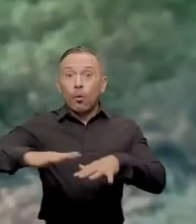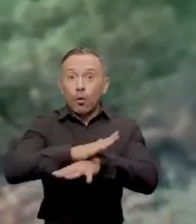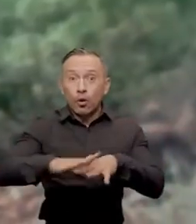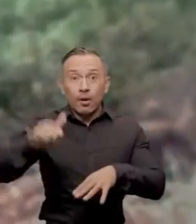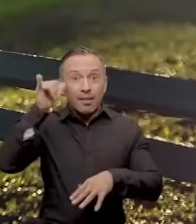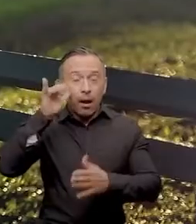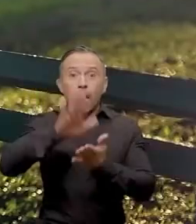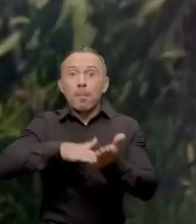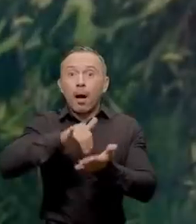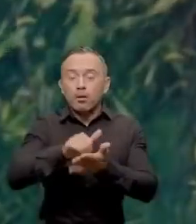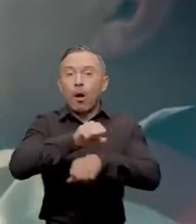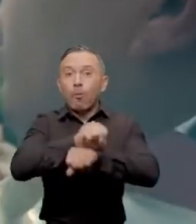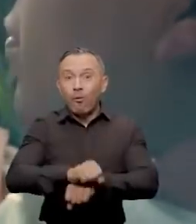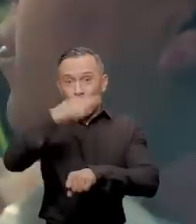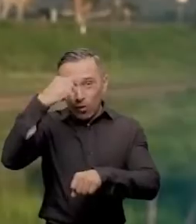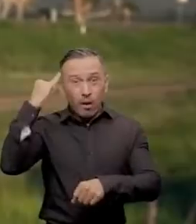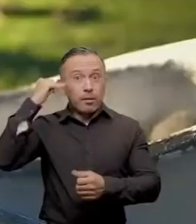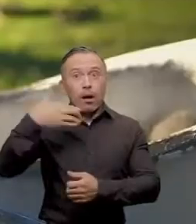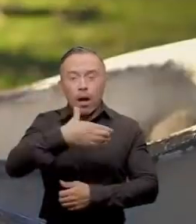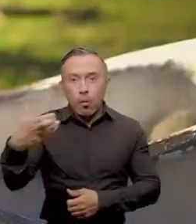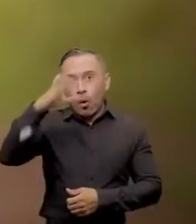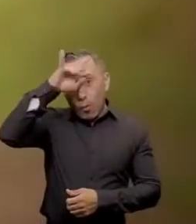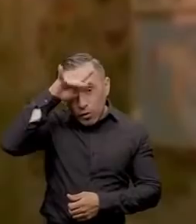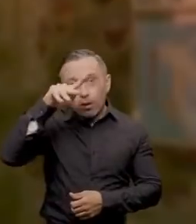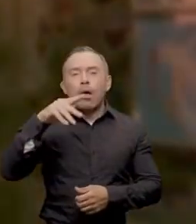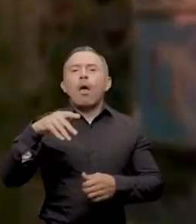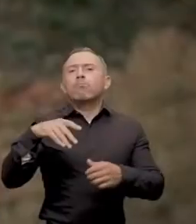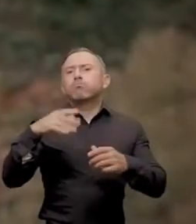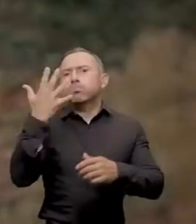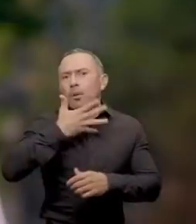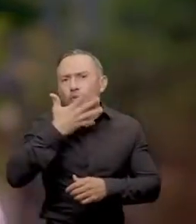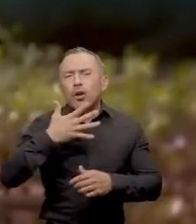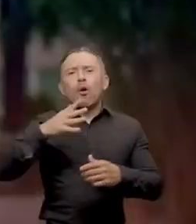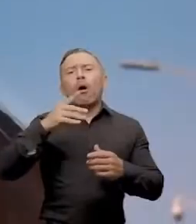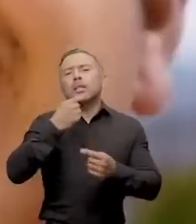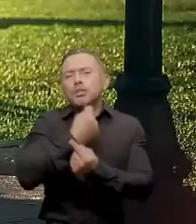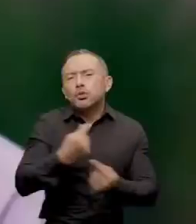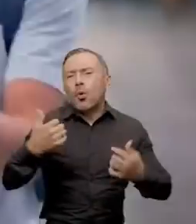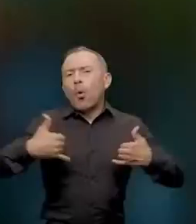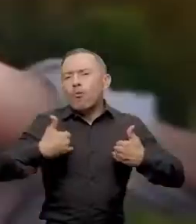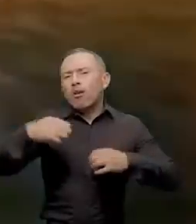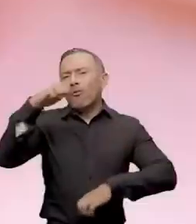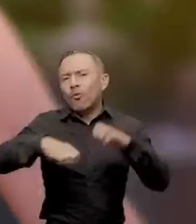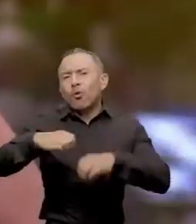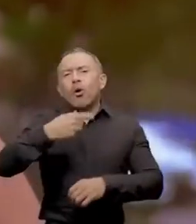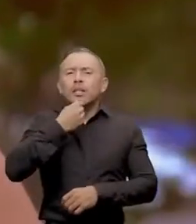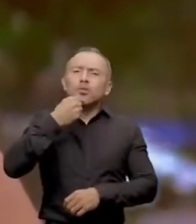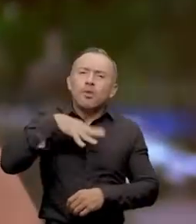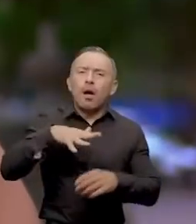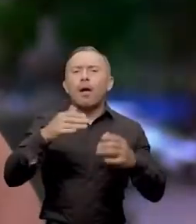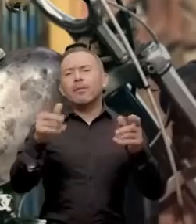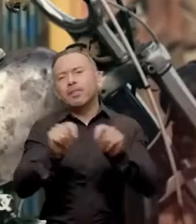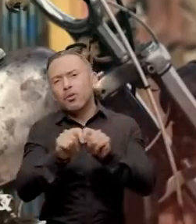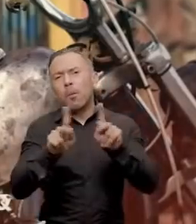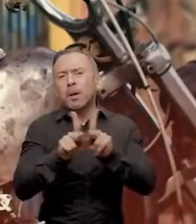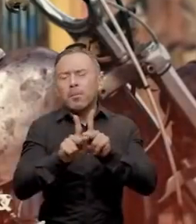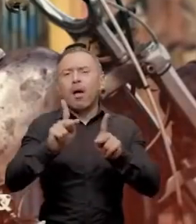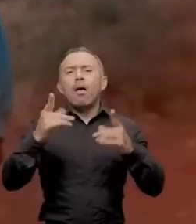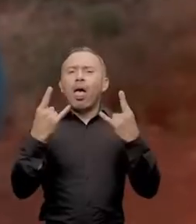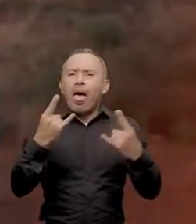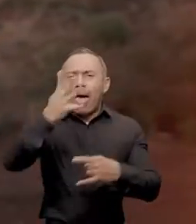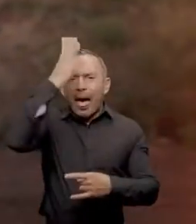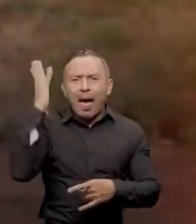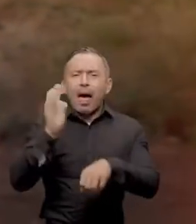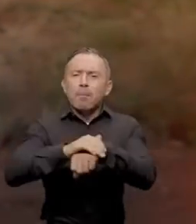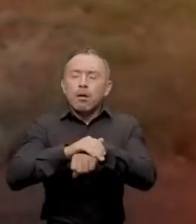Tribus costeñas, yaquis, mayas, mazaguas, campesinos, regios, yucas, huixaricas, zapotecas, tarahumaras, millennials. Con tanta diversidad que existe